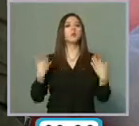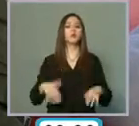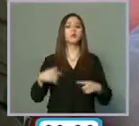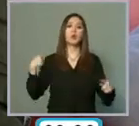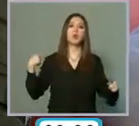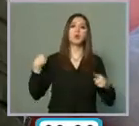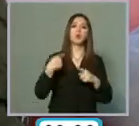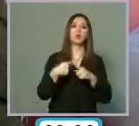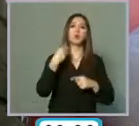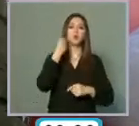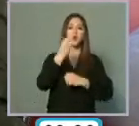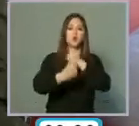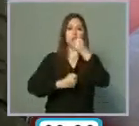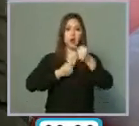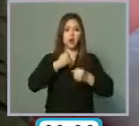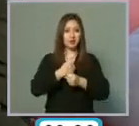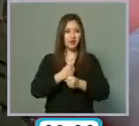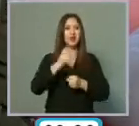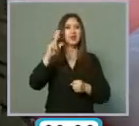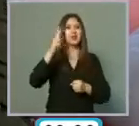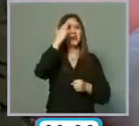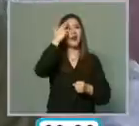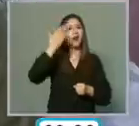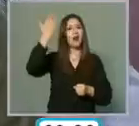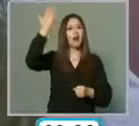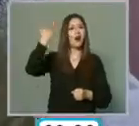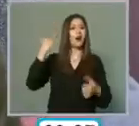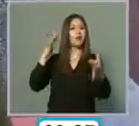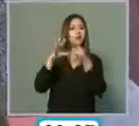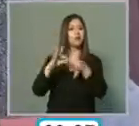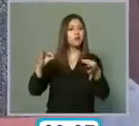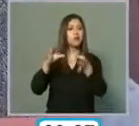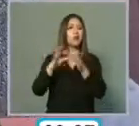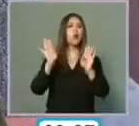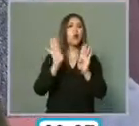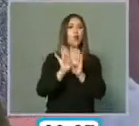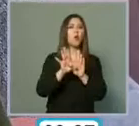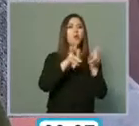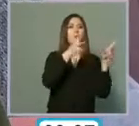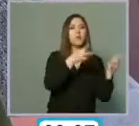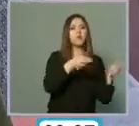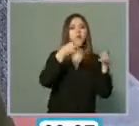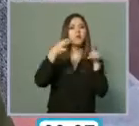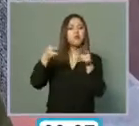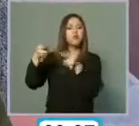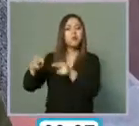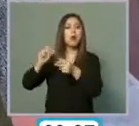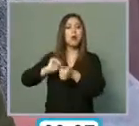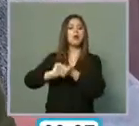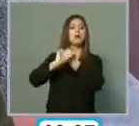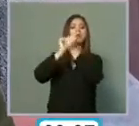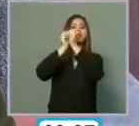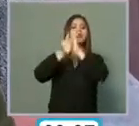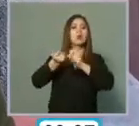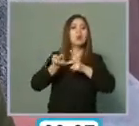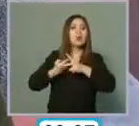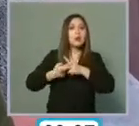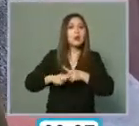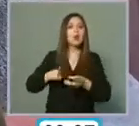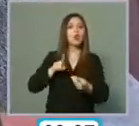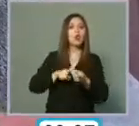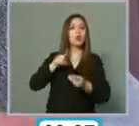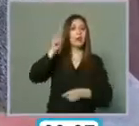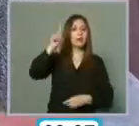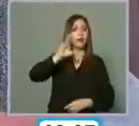mucho tiempo. De hecho, platicábamos que hay una serie emblemática ahora que habla un poco como del surgimiento de esta figura en España. Y creo que